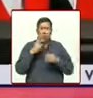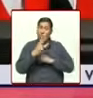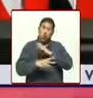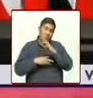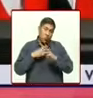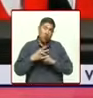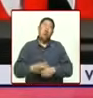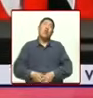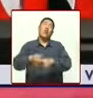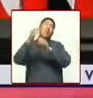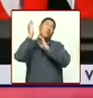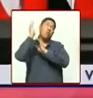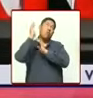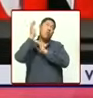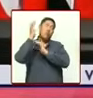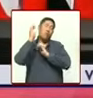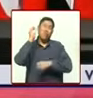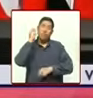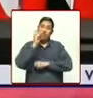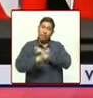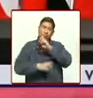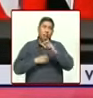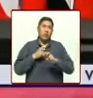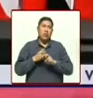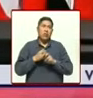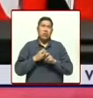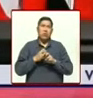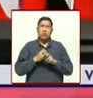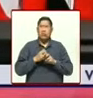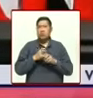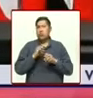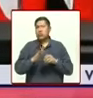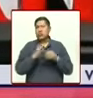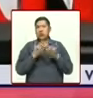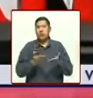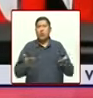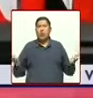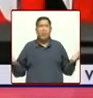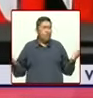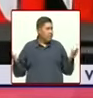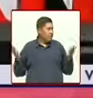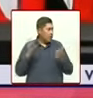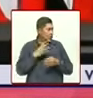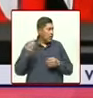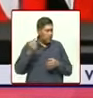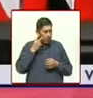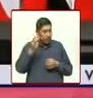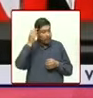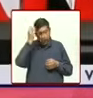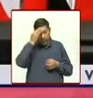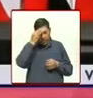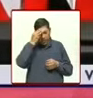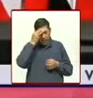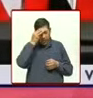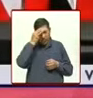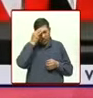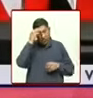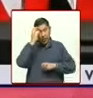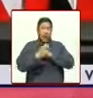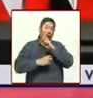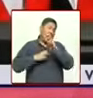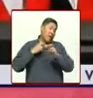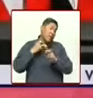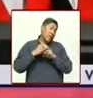exponer, para ofertar, por supuesto, sus artículos y mires, ¿no? De esta manera, la feria